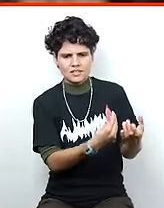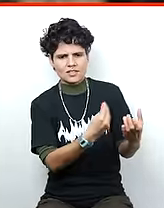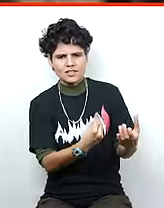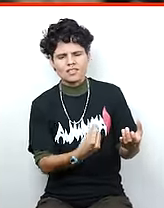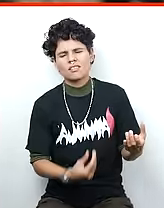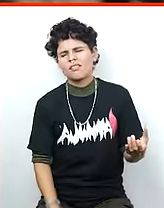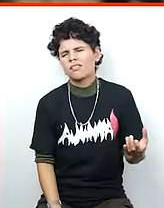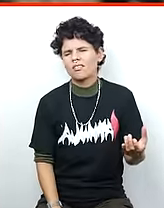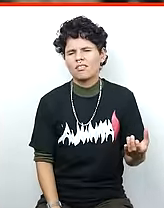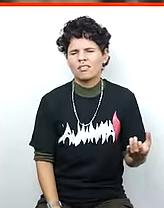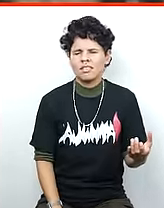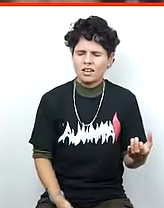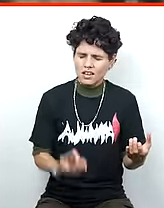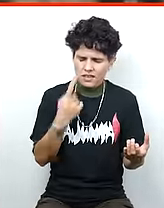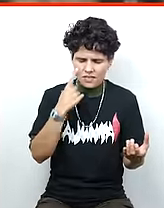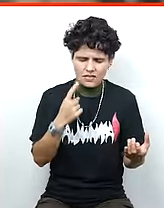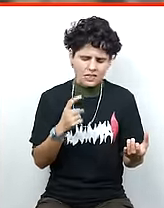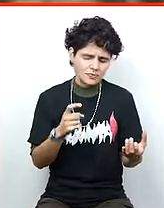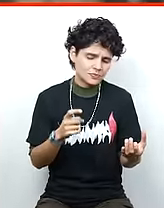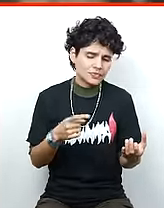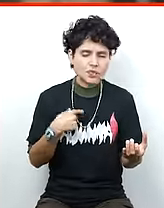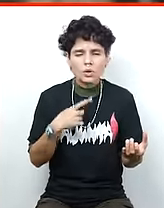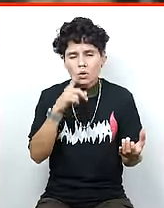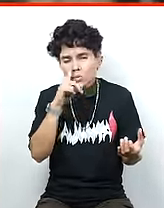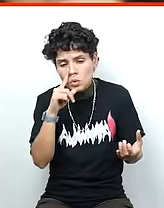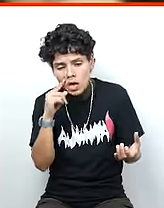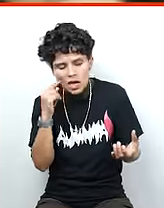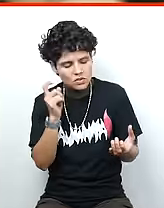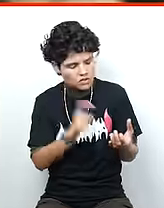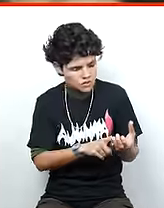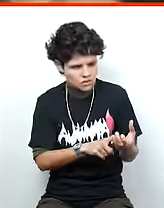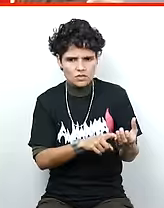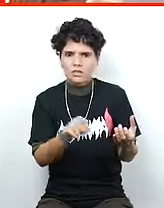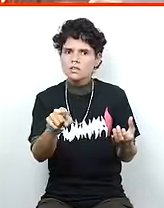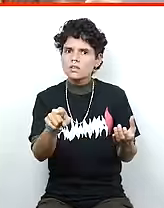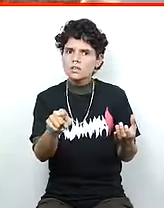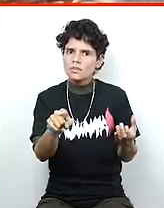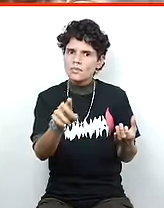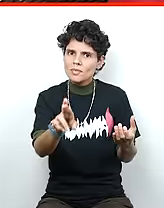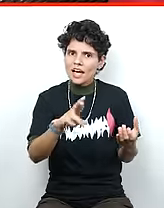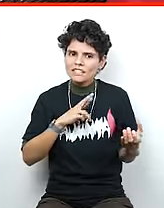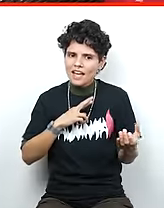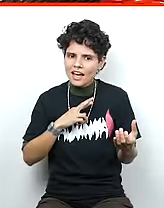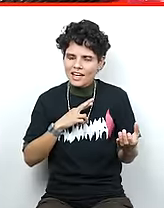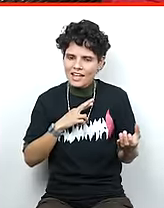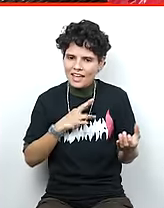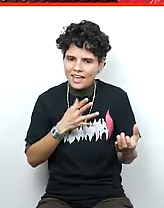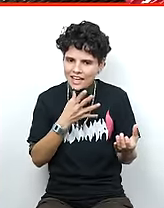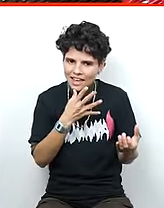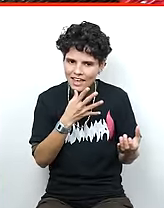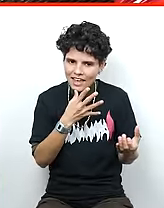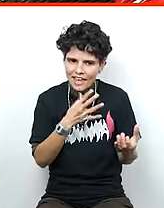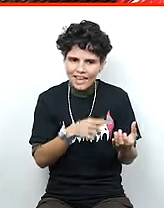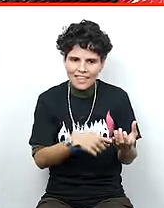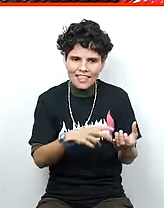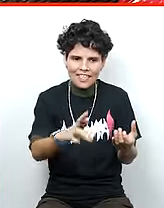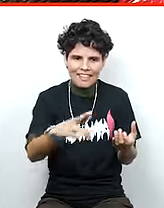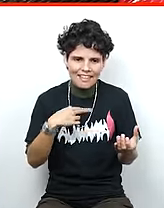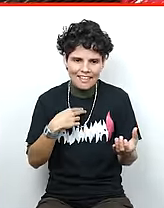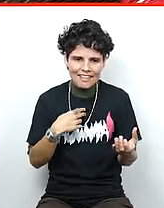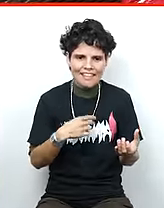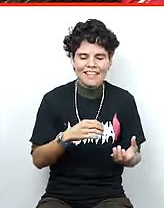Y yo digo, ¡oh, qué weá será! Llegando con sueño todo y erais vos, pues. ¡Ah! ¡Buena! Y me